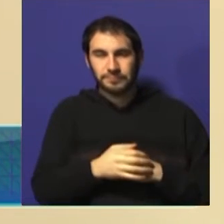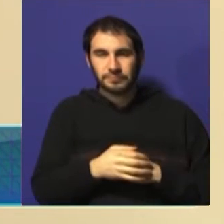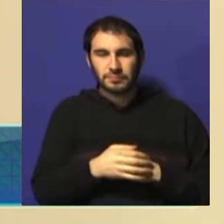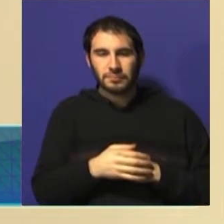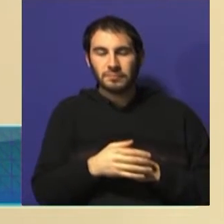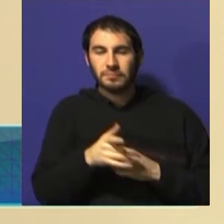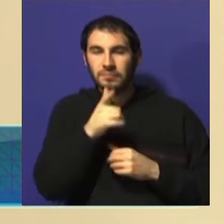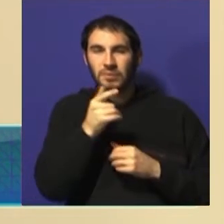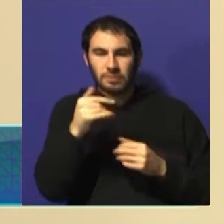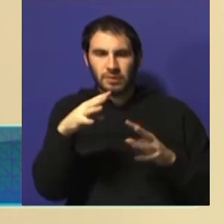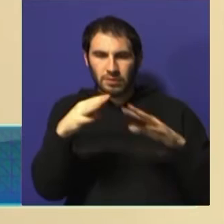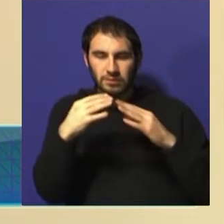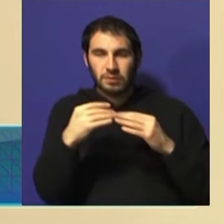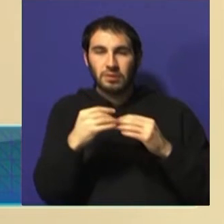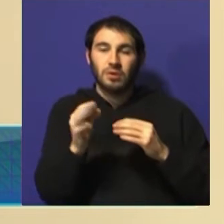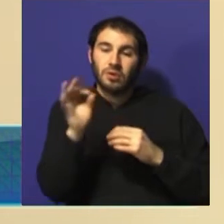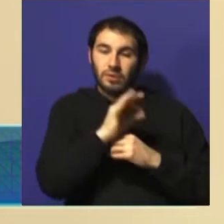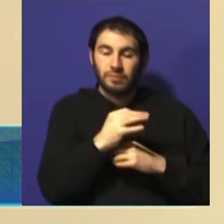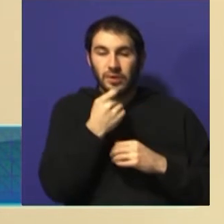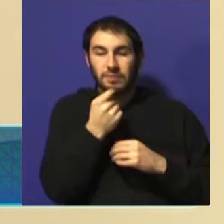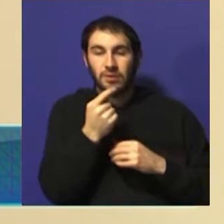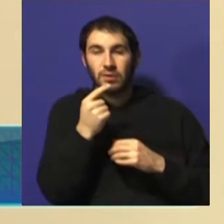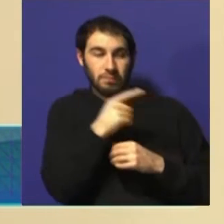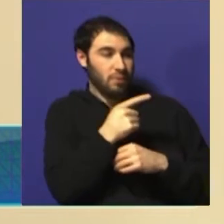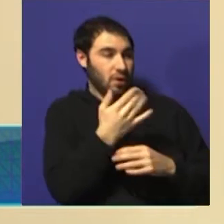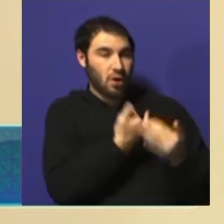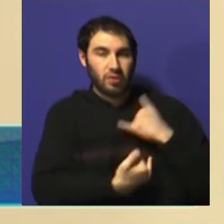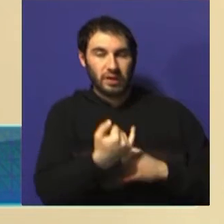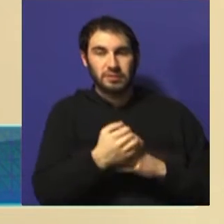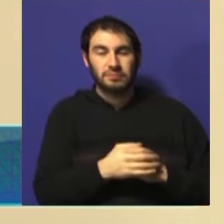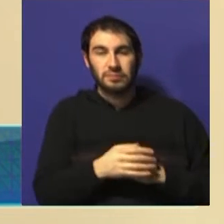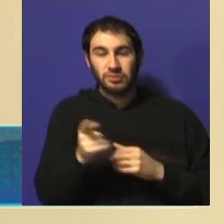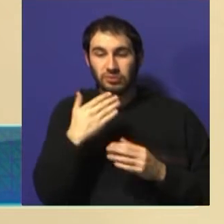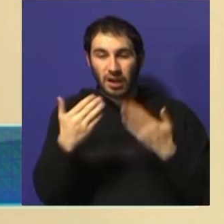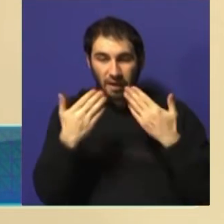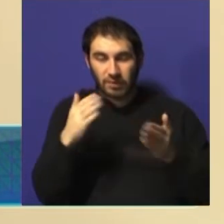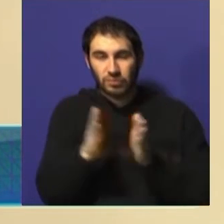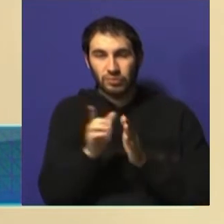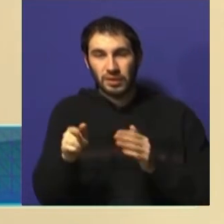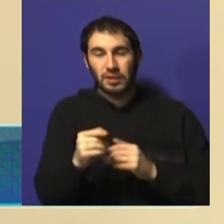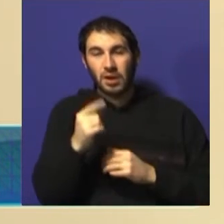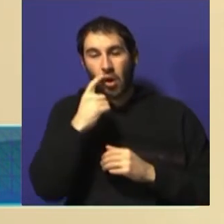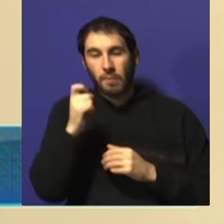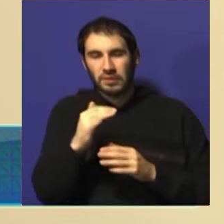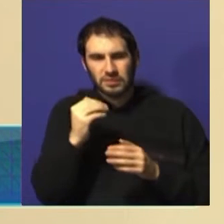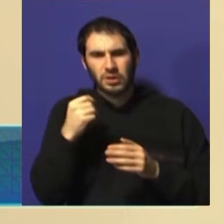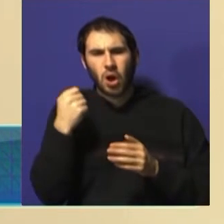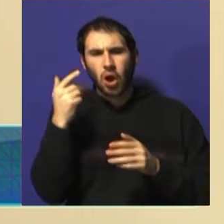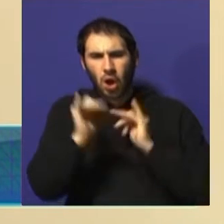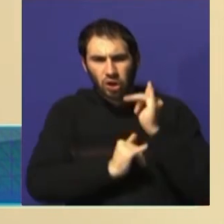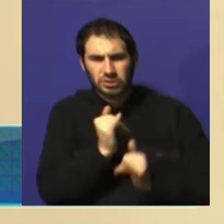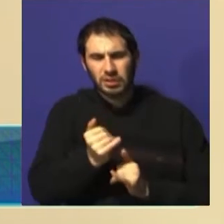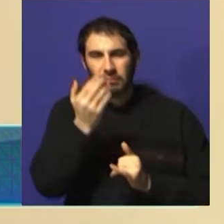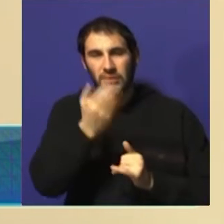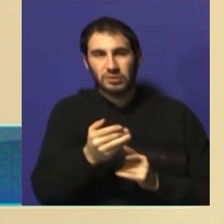estuvieron escuchando, y por favor, en todo caso, que Nato lo recuerde, mientras hablábamos con él remarcaba que nadie les